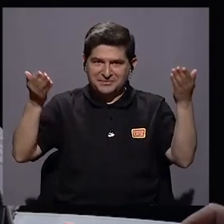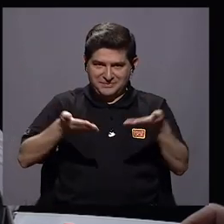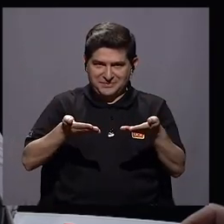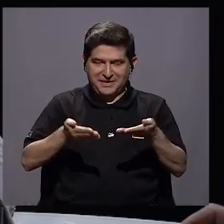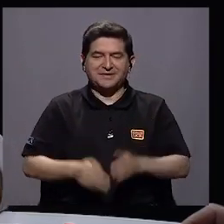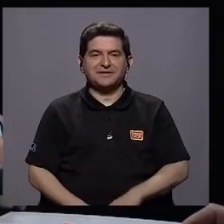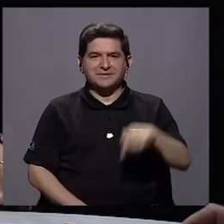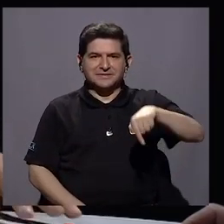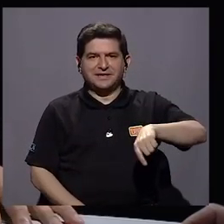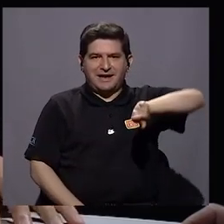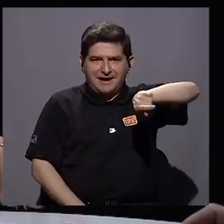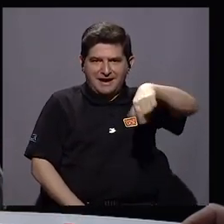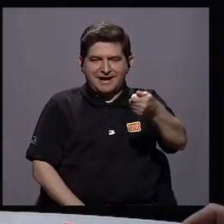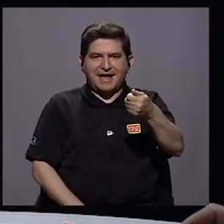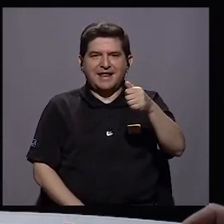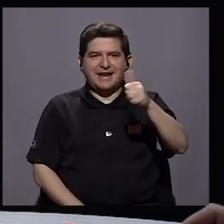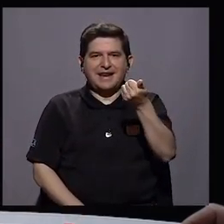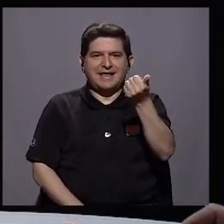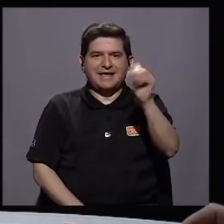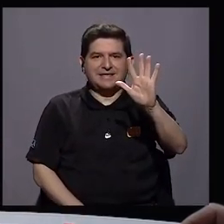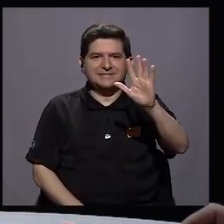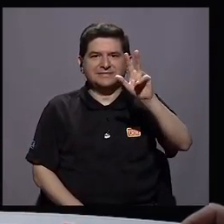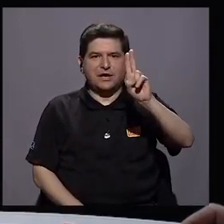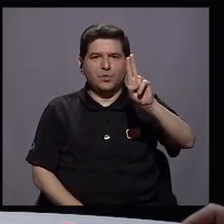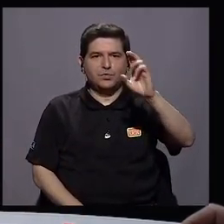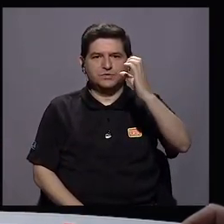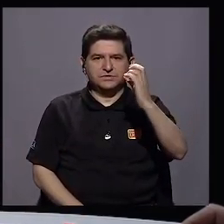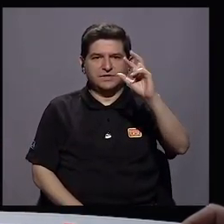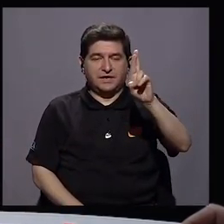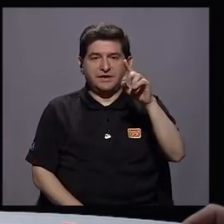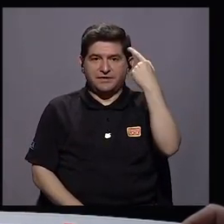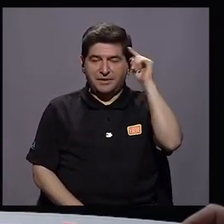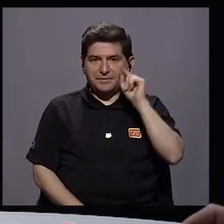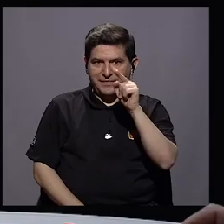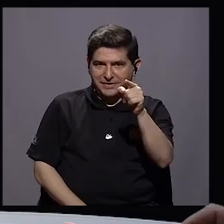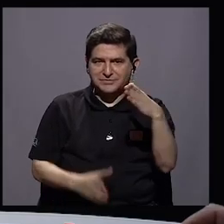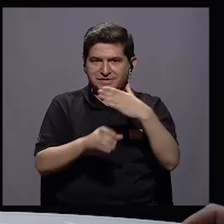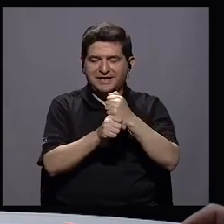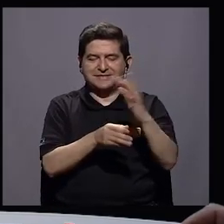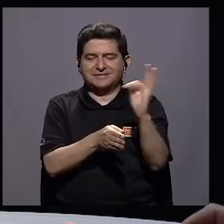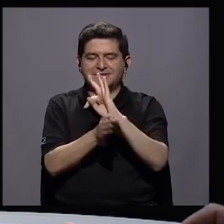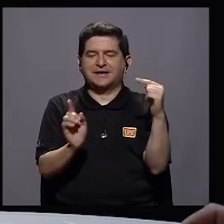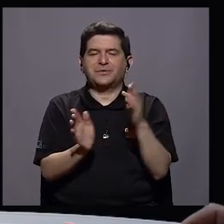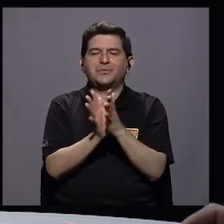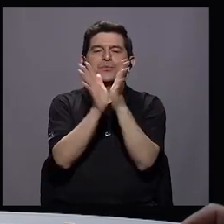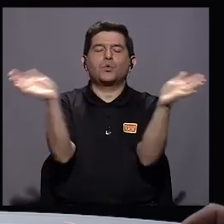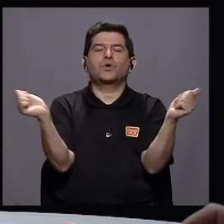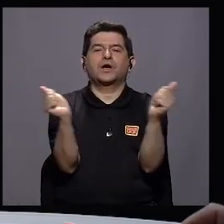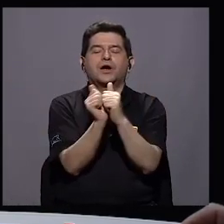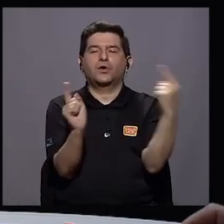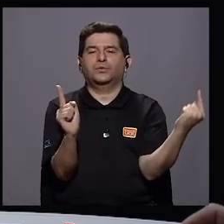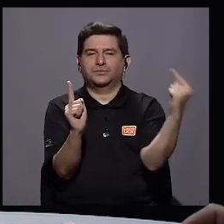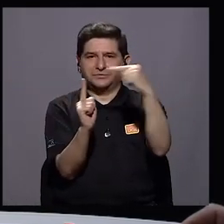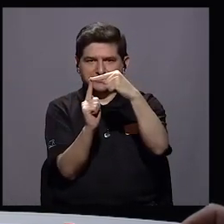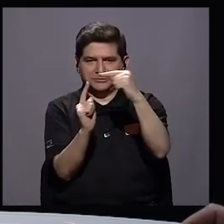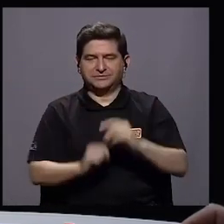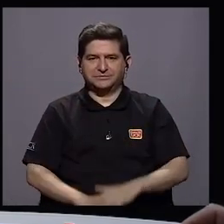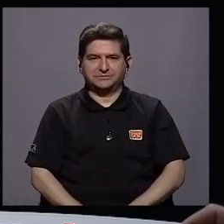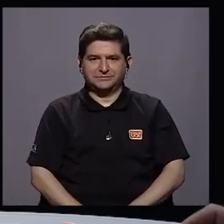Bienvenidos y bienvenidas, estamos desde los estudios del Canal 15 Universidad de Costa Rica, donde para usted hacemos una televisión pública con